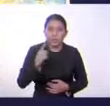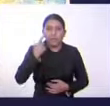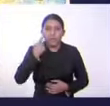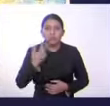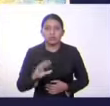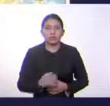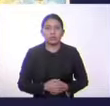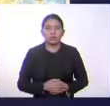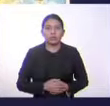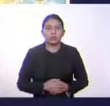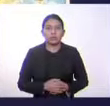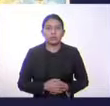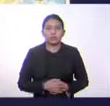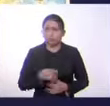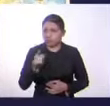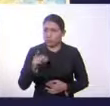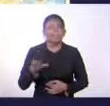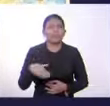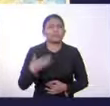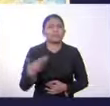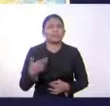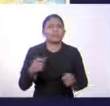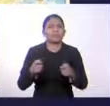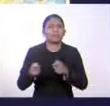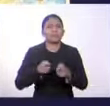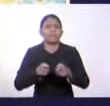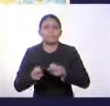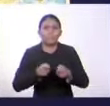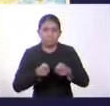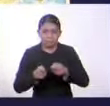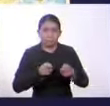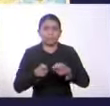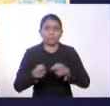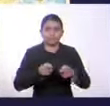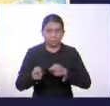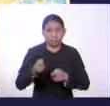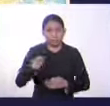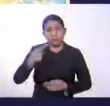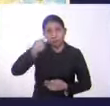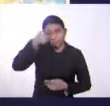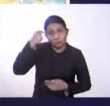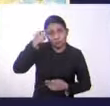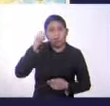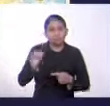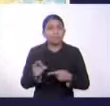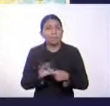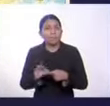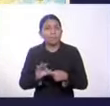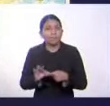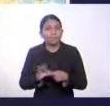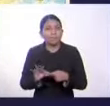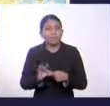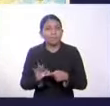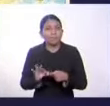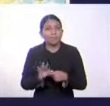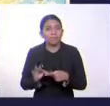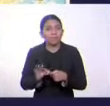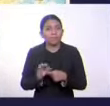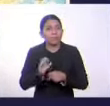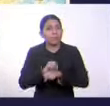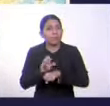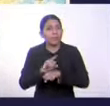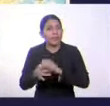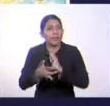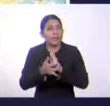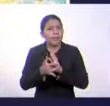es un mecanismo administrativo. Es el Ministerio de Trabajo que entre sus funciones y atribuciones está dar asesoramiento técnico